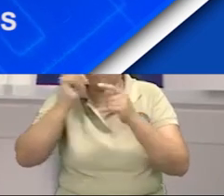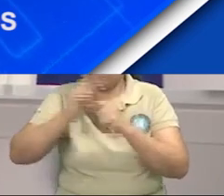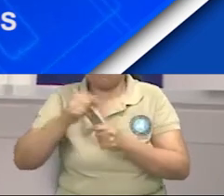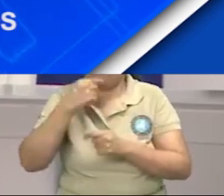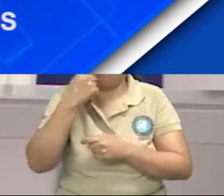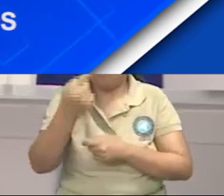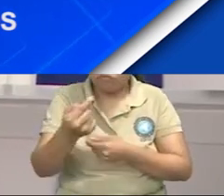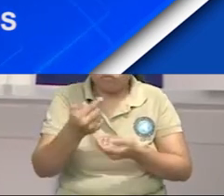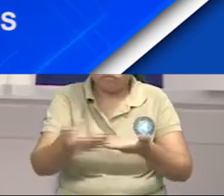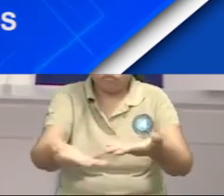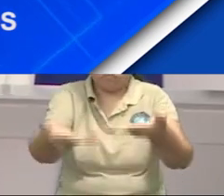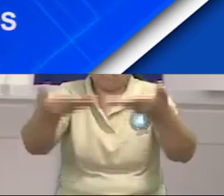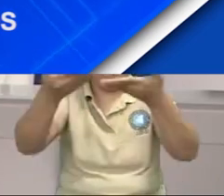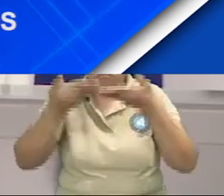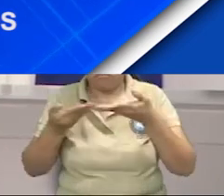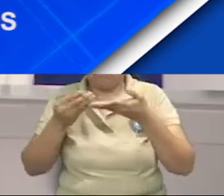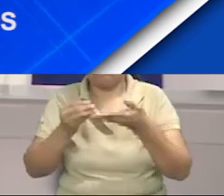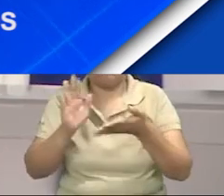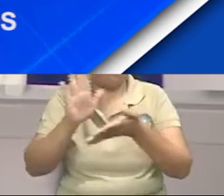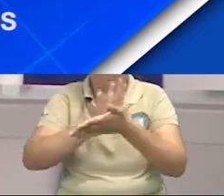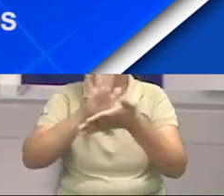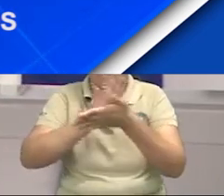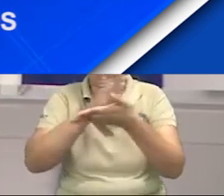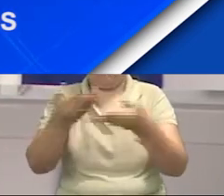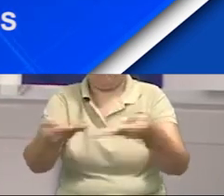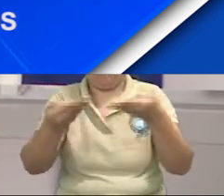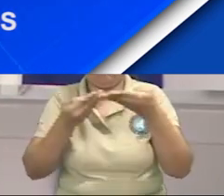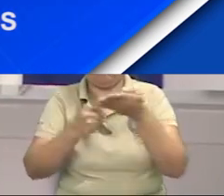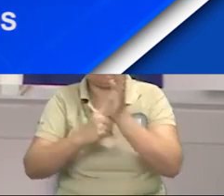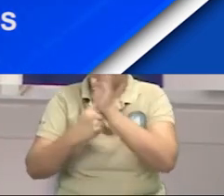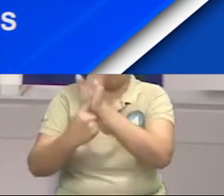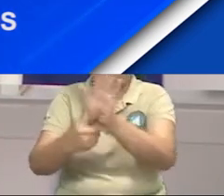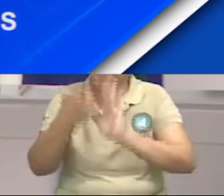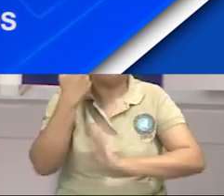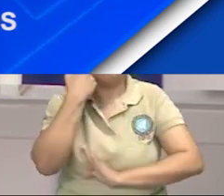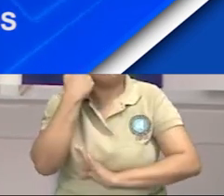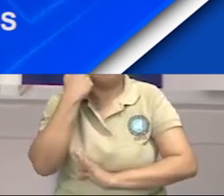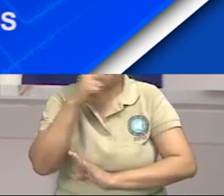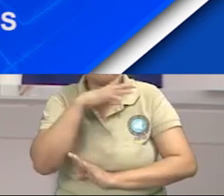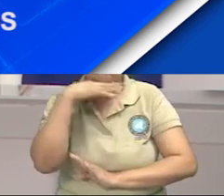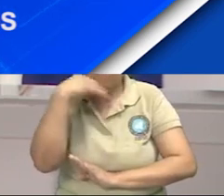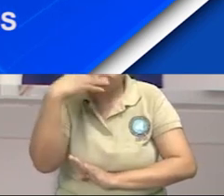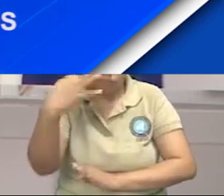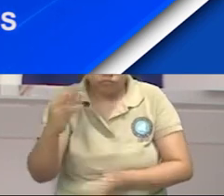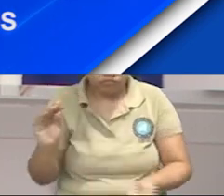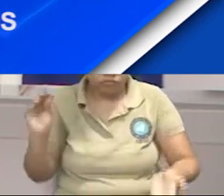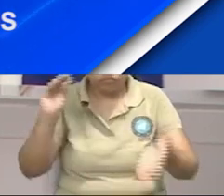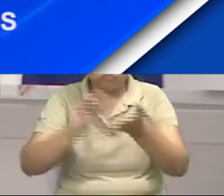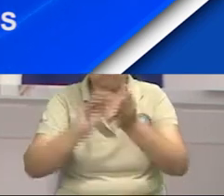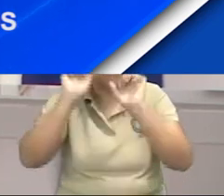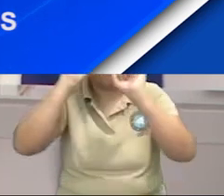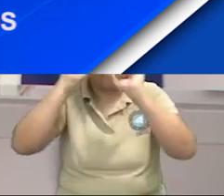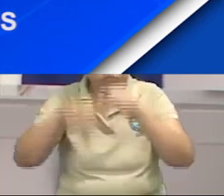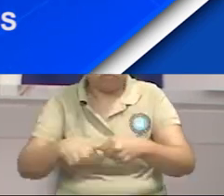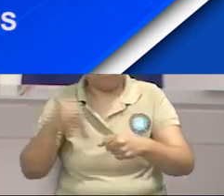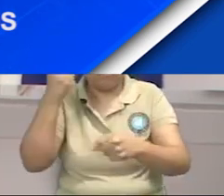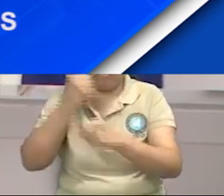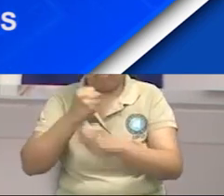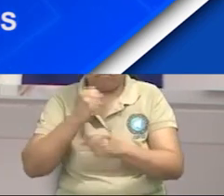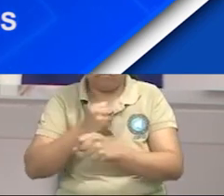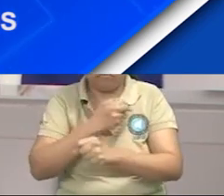deberán ser presentados con los documentos necesarios que demuestren la idoneidad Para ocupar el cargo